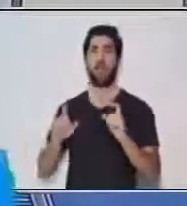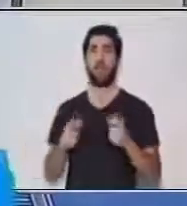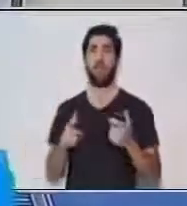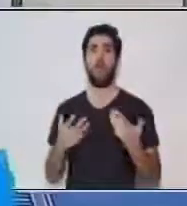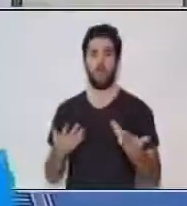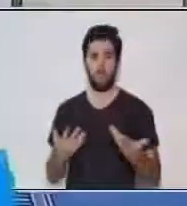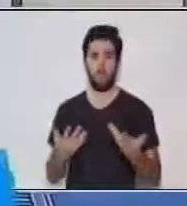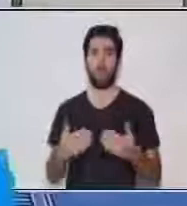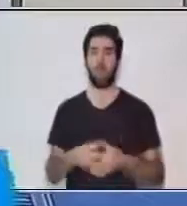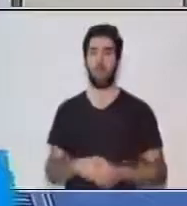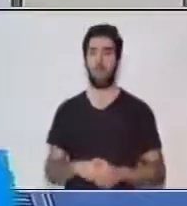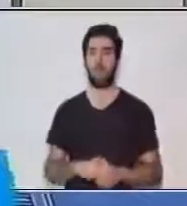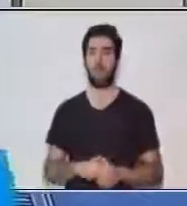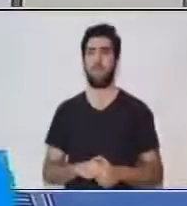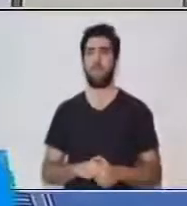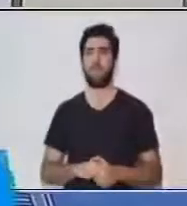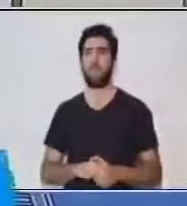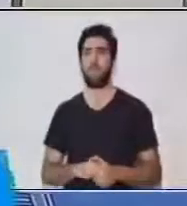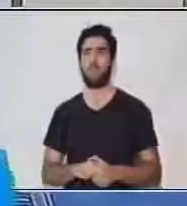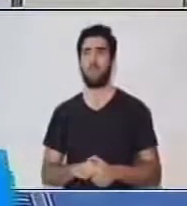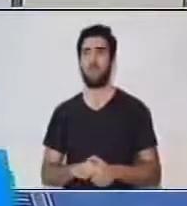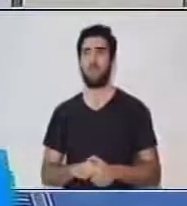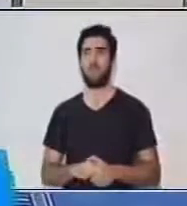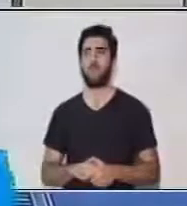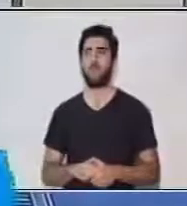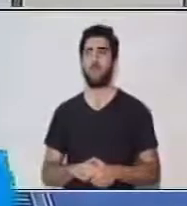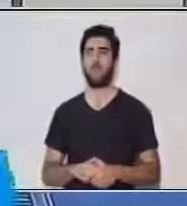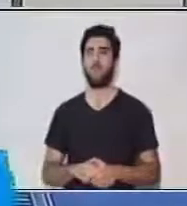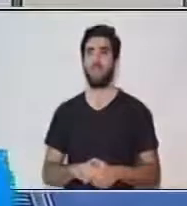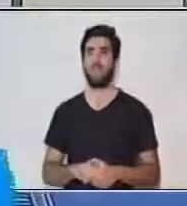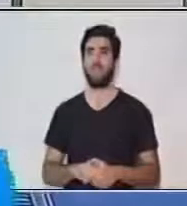nuestra amplitud máxima.